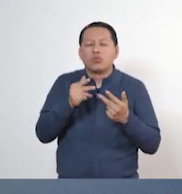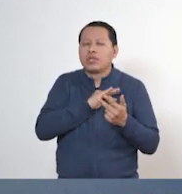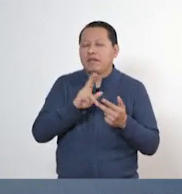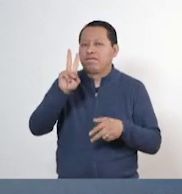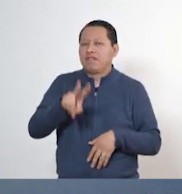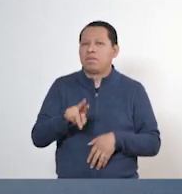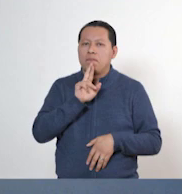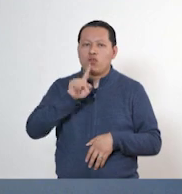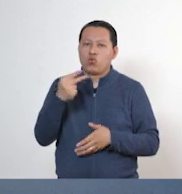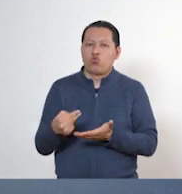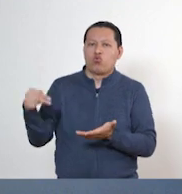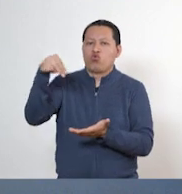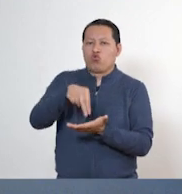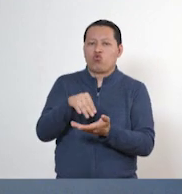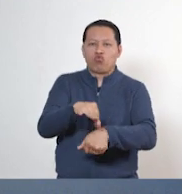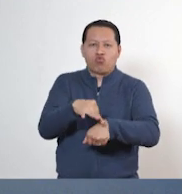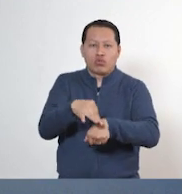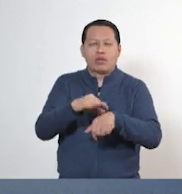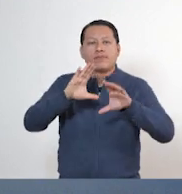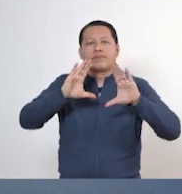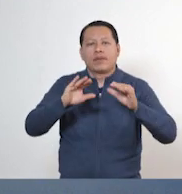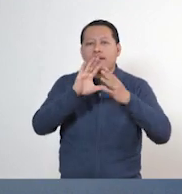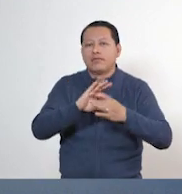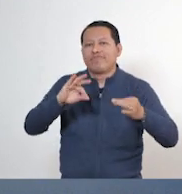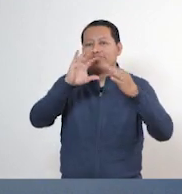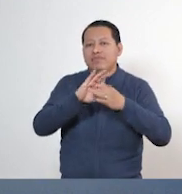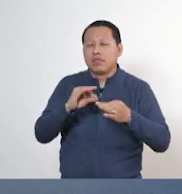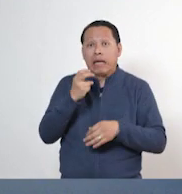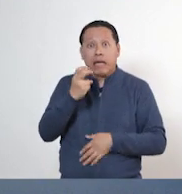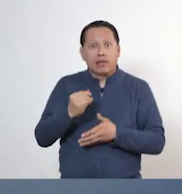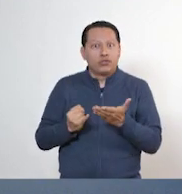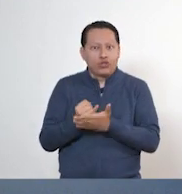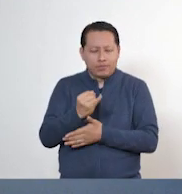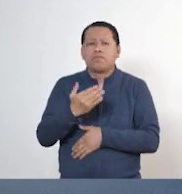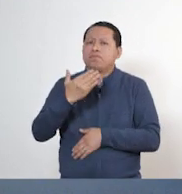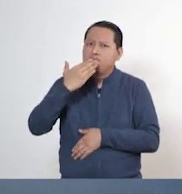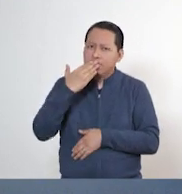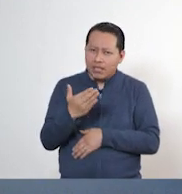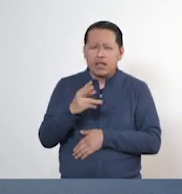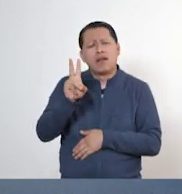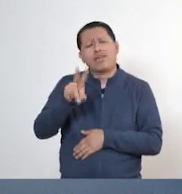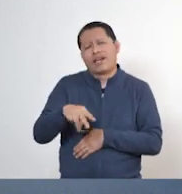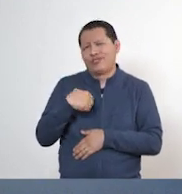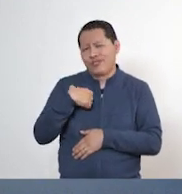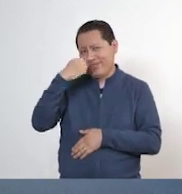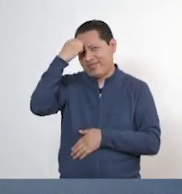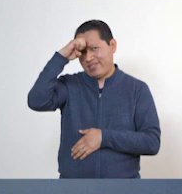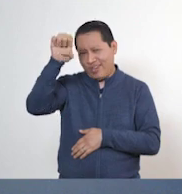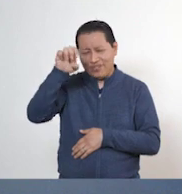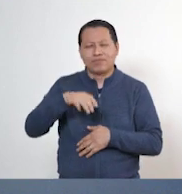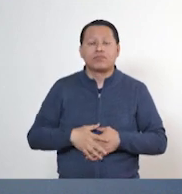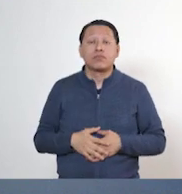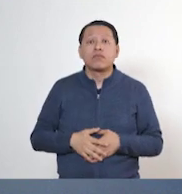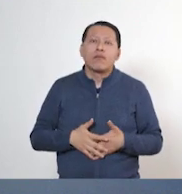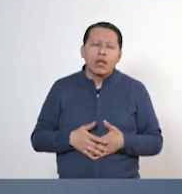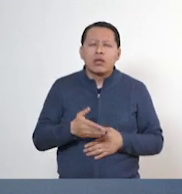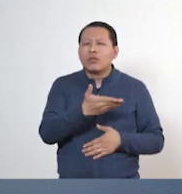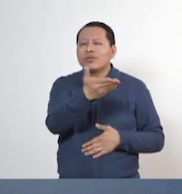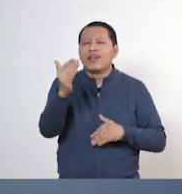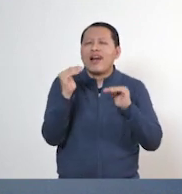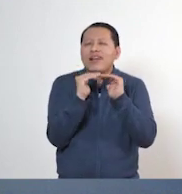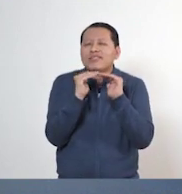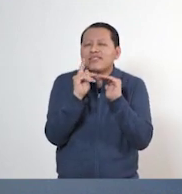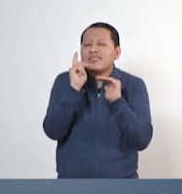sé hacer y creo que es una decisión que tiene muchas repercusiones, además de que ya lo extraño. ¿Y ustedes en casa qué